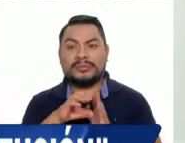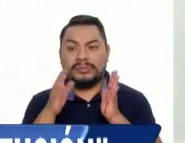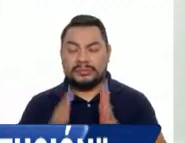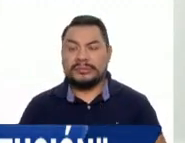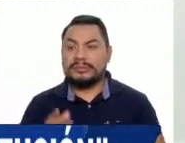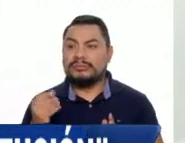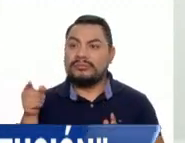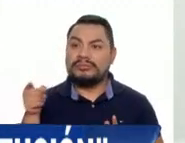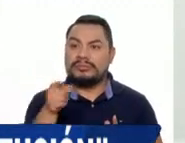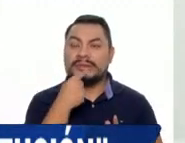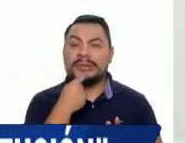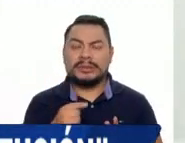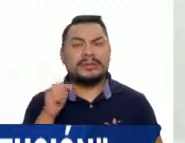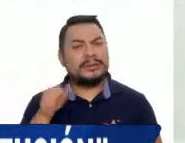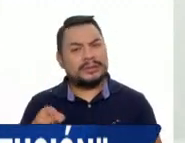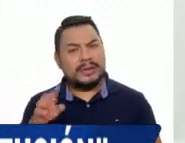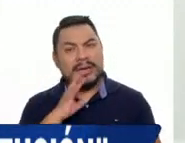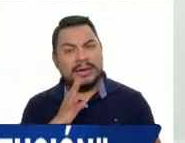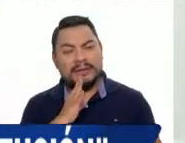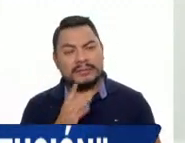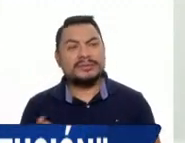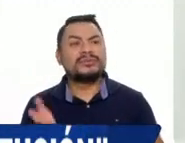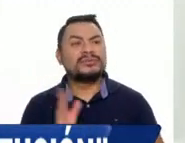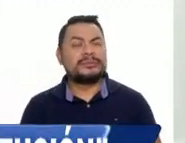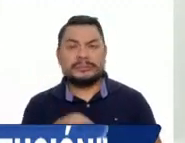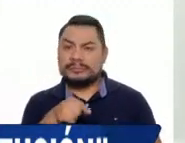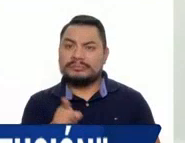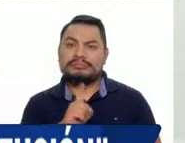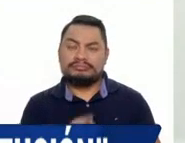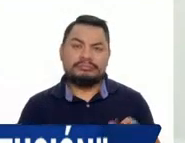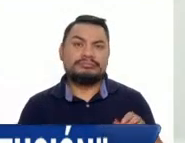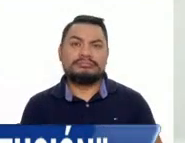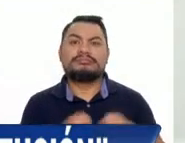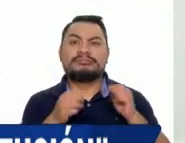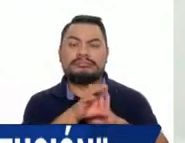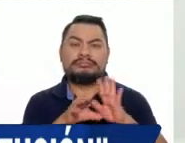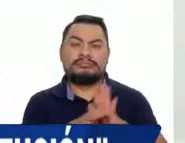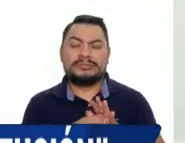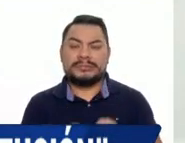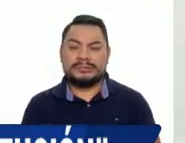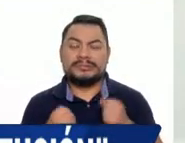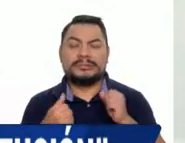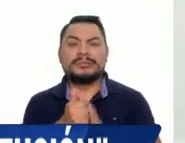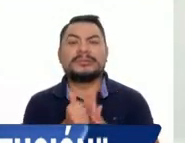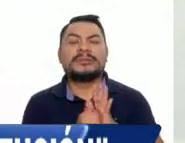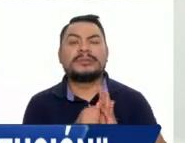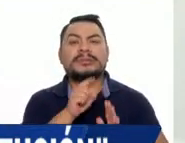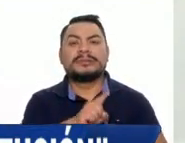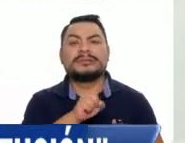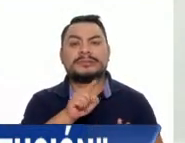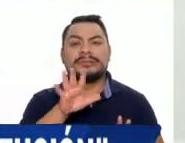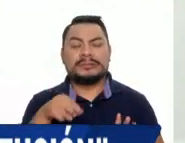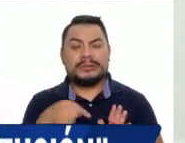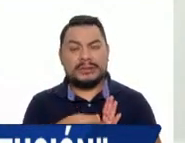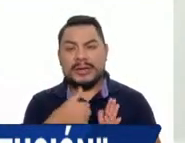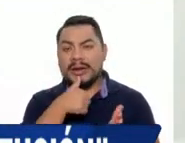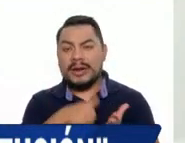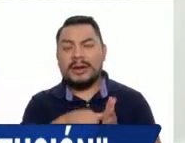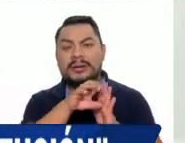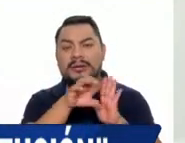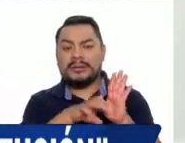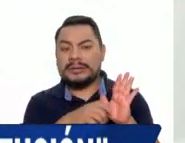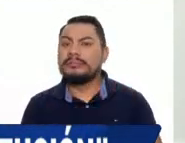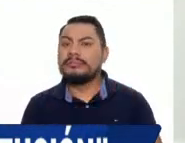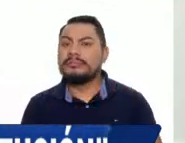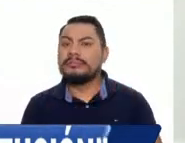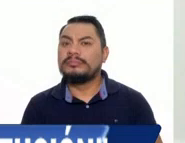Estado que han hablado que es inconstitucional porque se estaría infringiendo el artículo 115 de la misma Carta Magna y esto